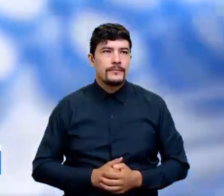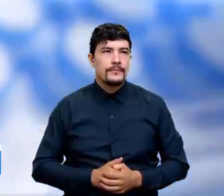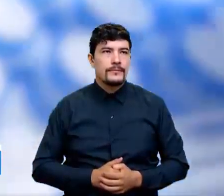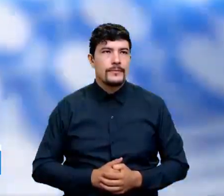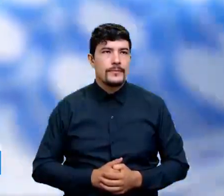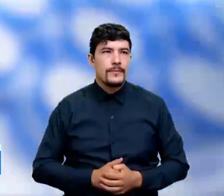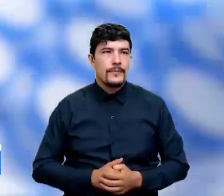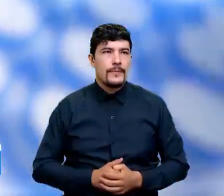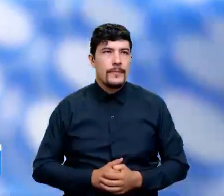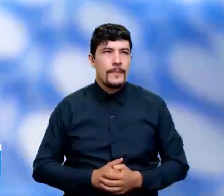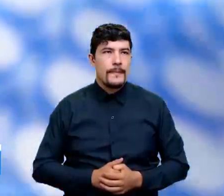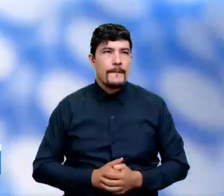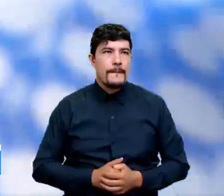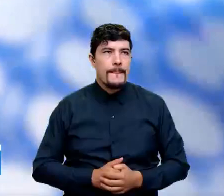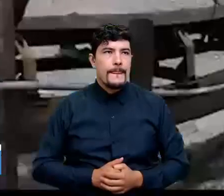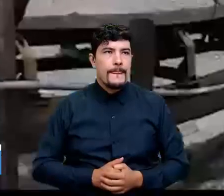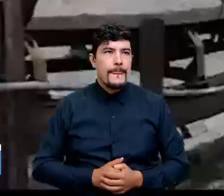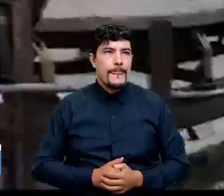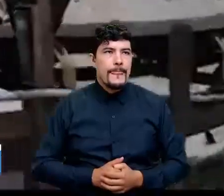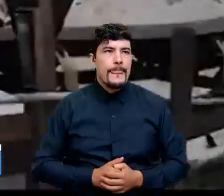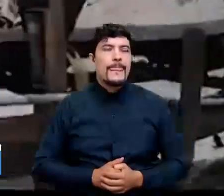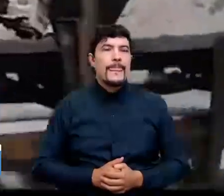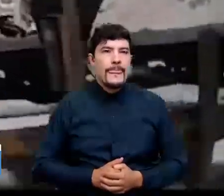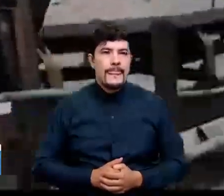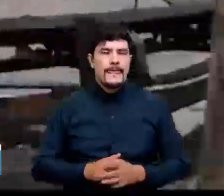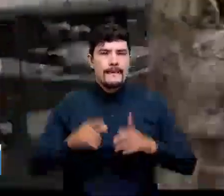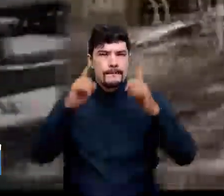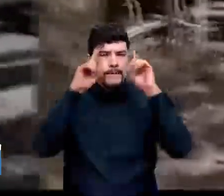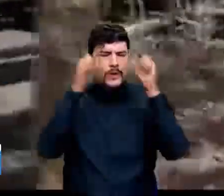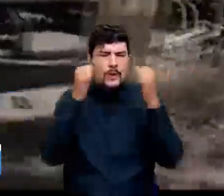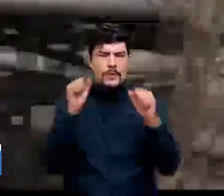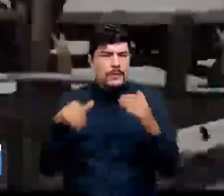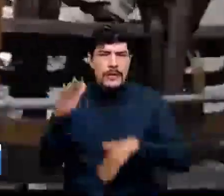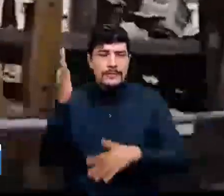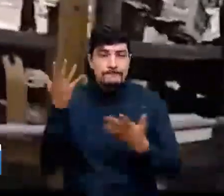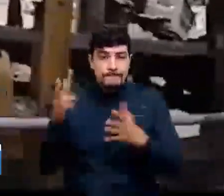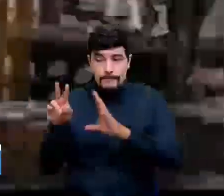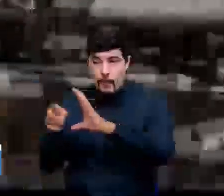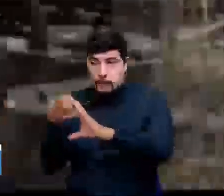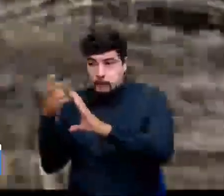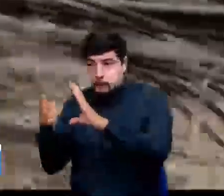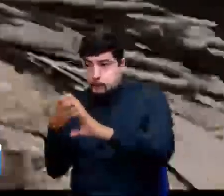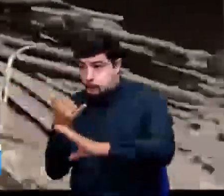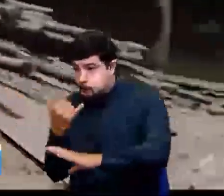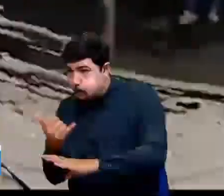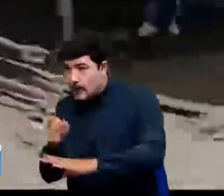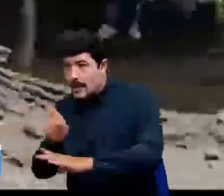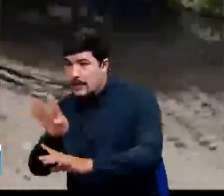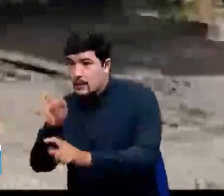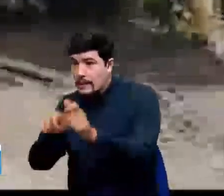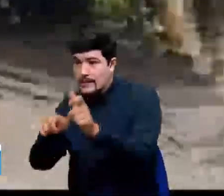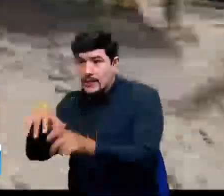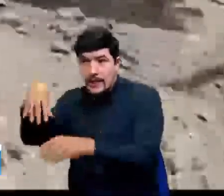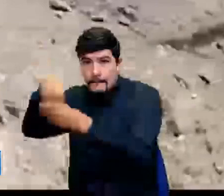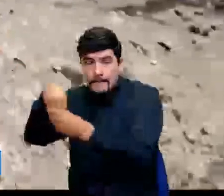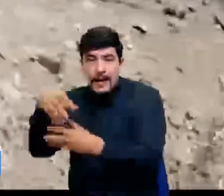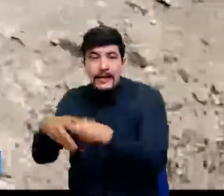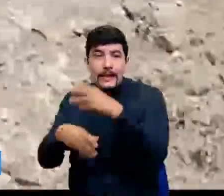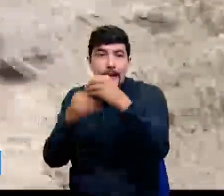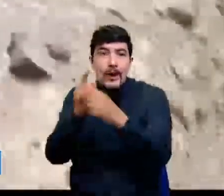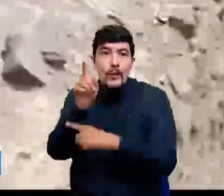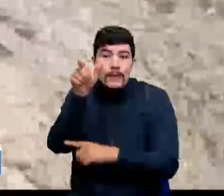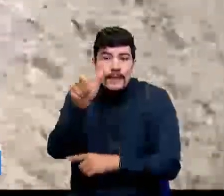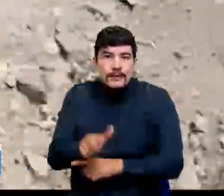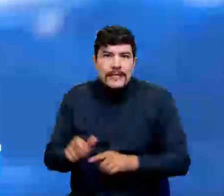bajó porque yo no lo veía por el humo. Lo preocupante es que en el socavón quedaron atrapados 14 mineros y uno más